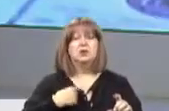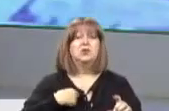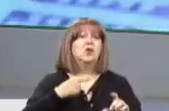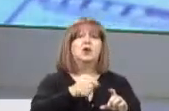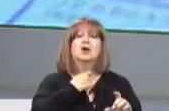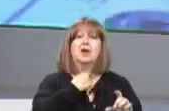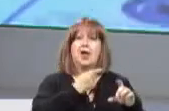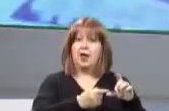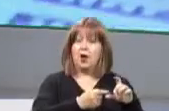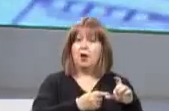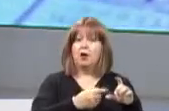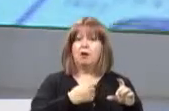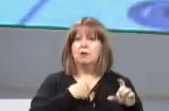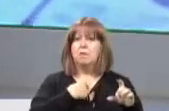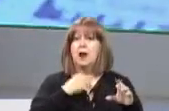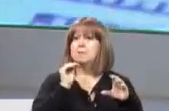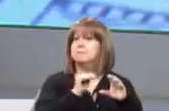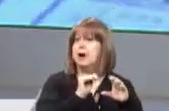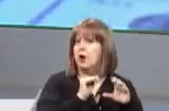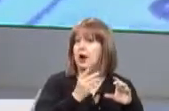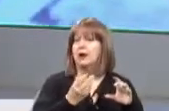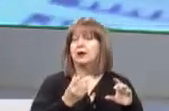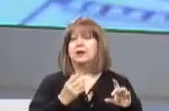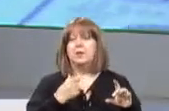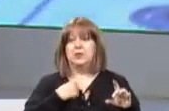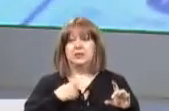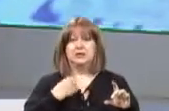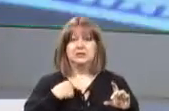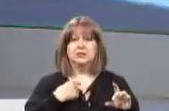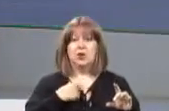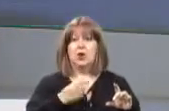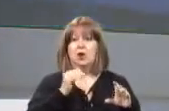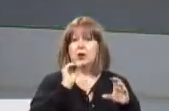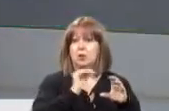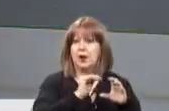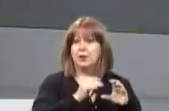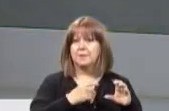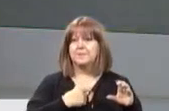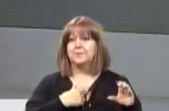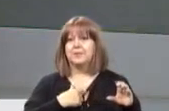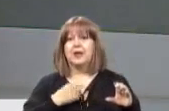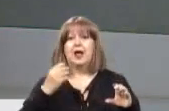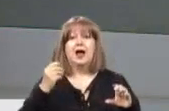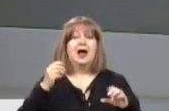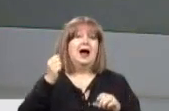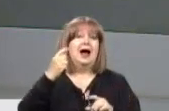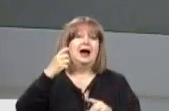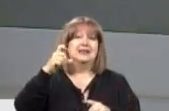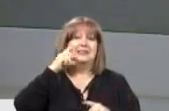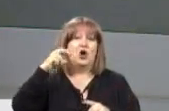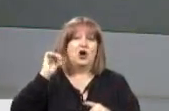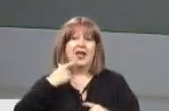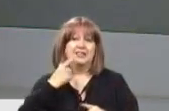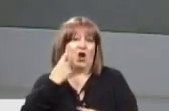expectativa respecto a eso y cuál es mi perfil de inversor? ¿Qué quiere decir? Si yo soy muy conservador, no voy a poder invertir en acciones, ¿no? Porque voy a